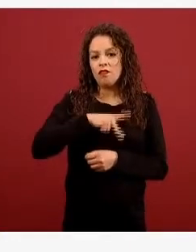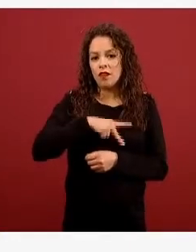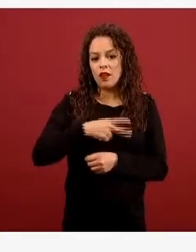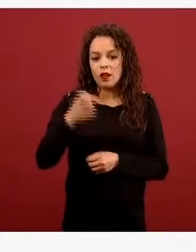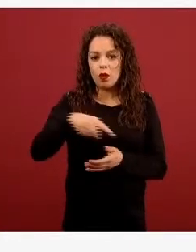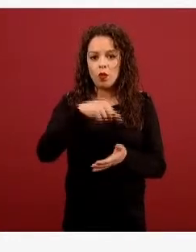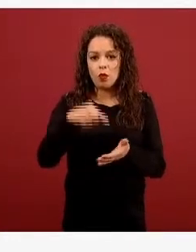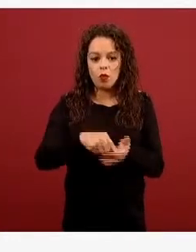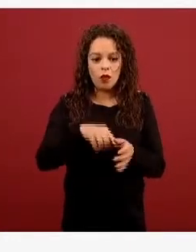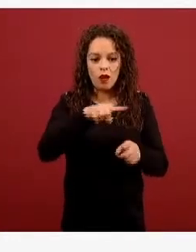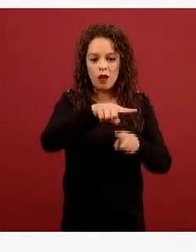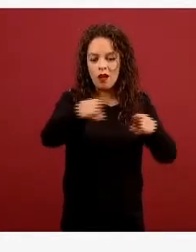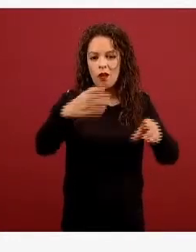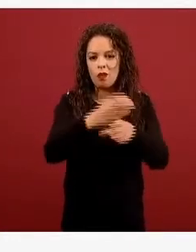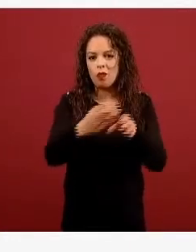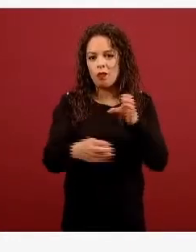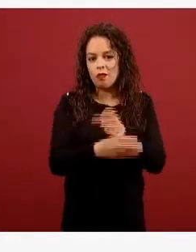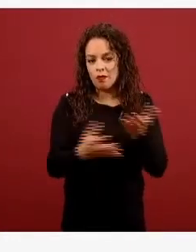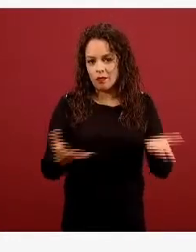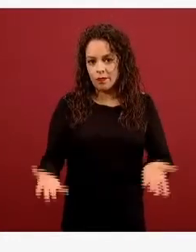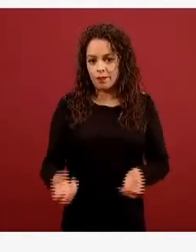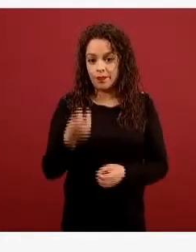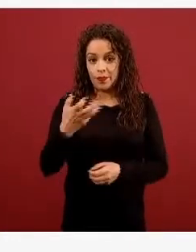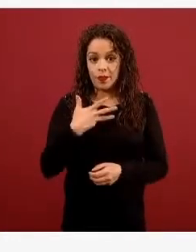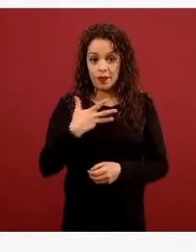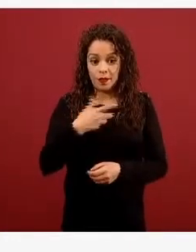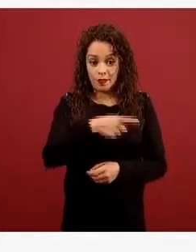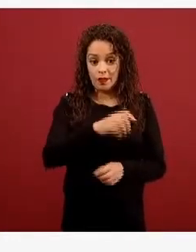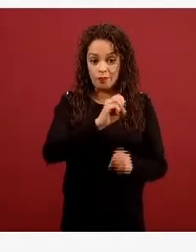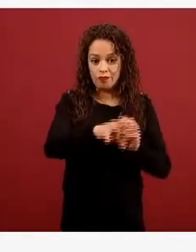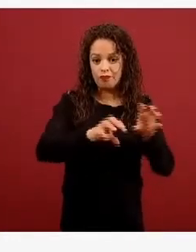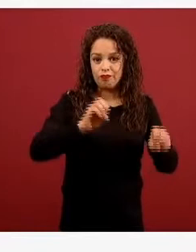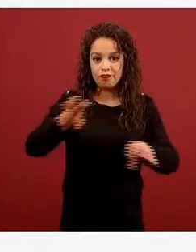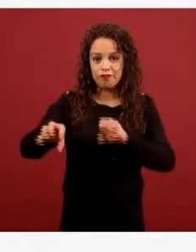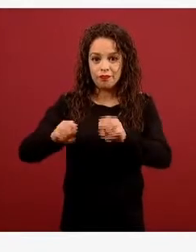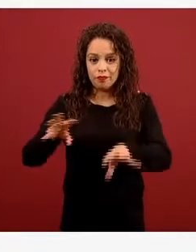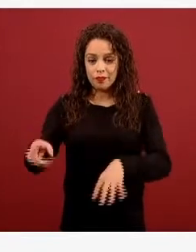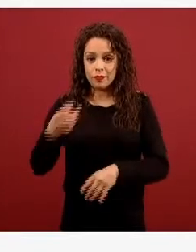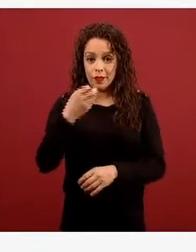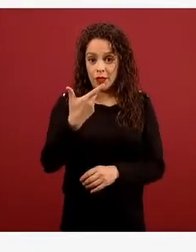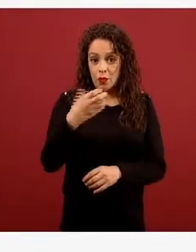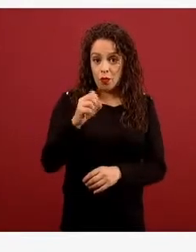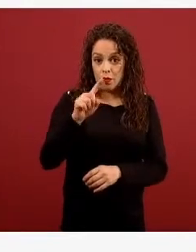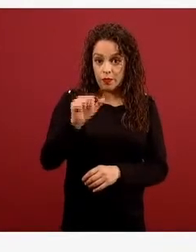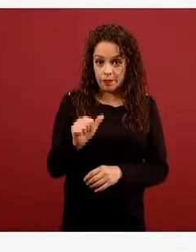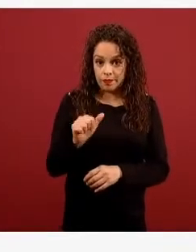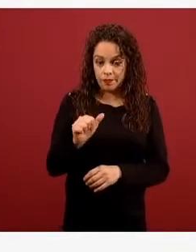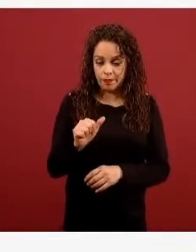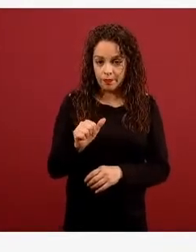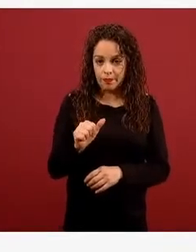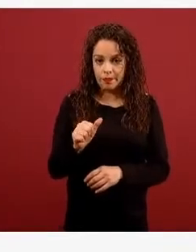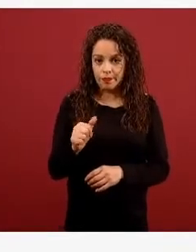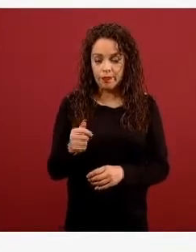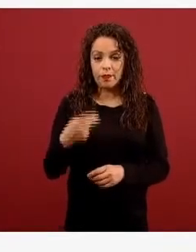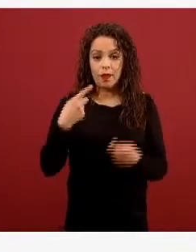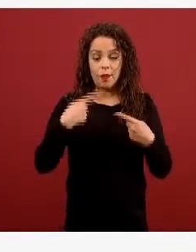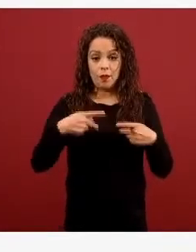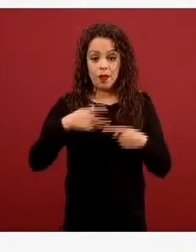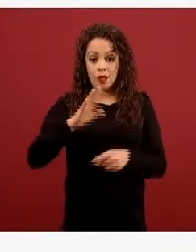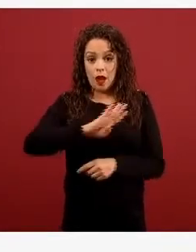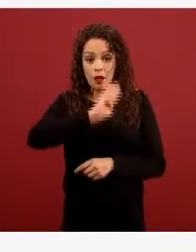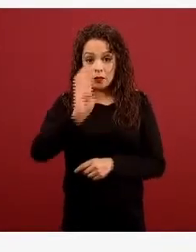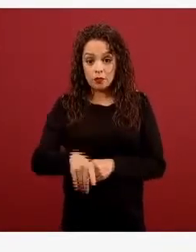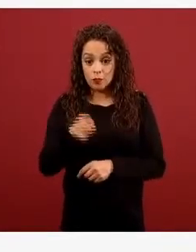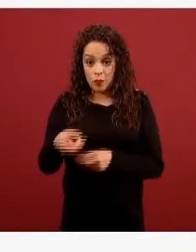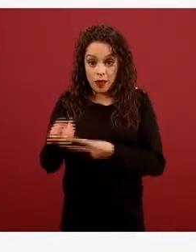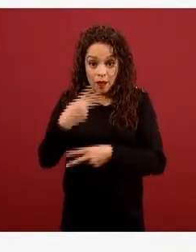segundo mecanismo de transmisión es gotas. Estas gotas no se van a producir ya por una persona que ha fallecido, sin